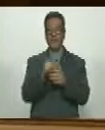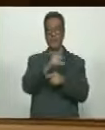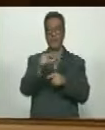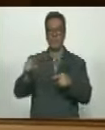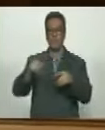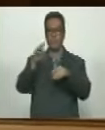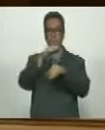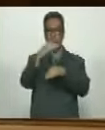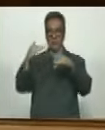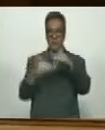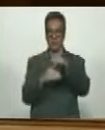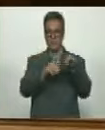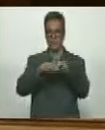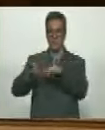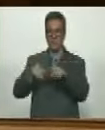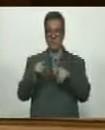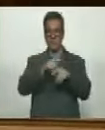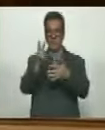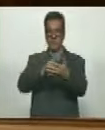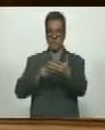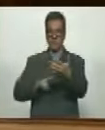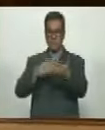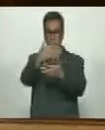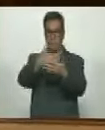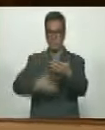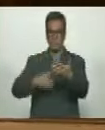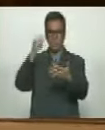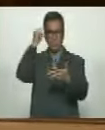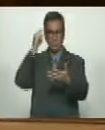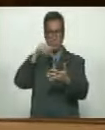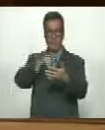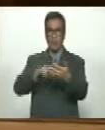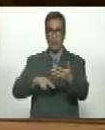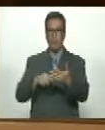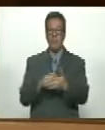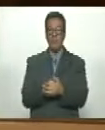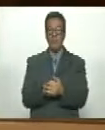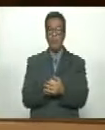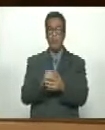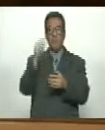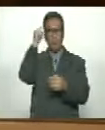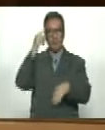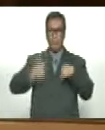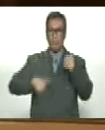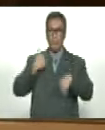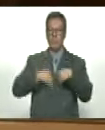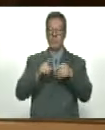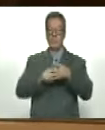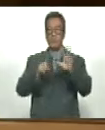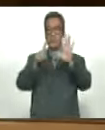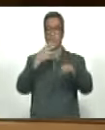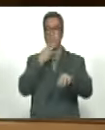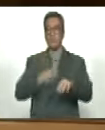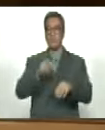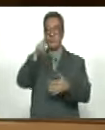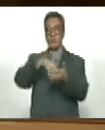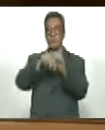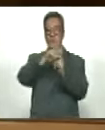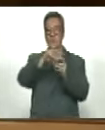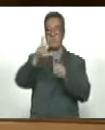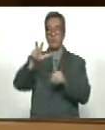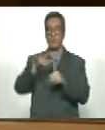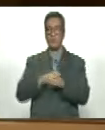Ciudadano subsecretario, sírvase la lectura al acta de la sesión ordinaria del día miércoles 6 de diciembre de